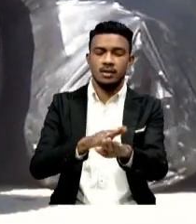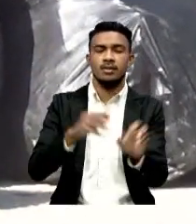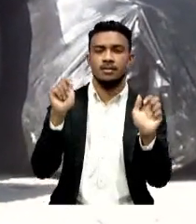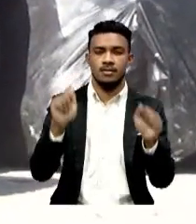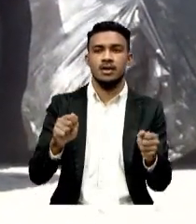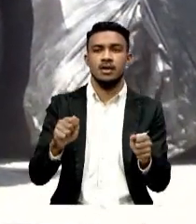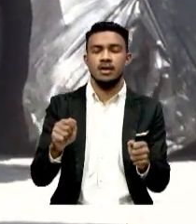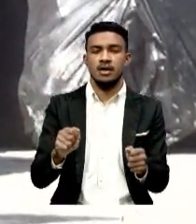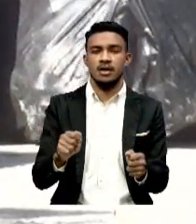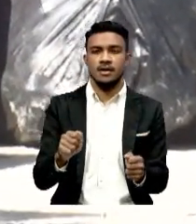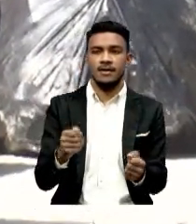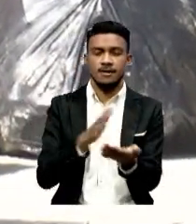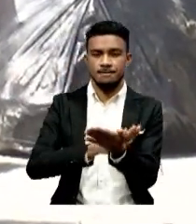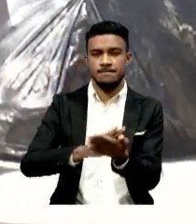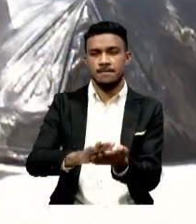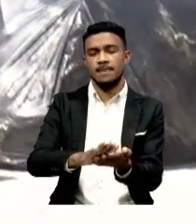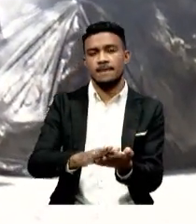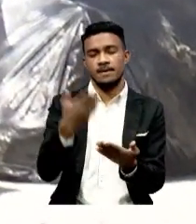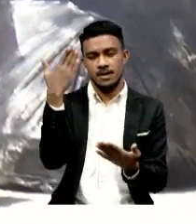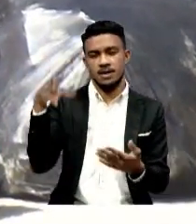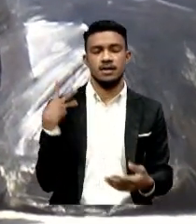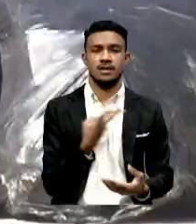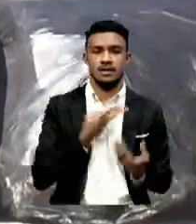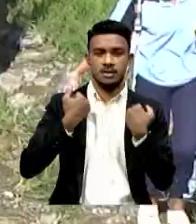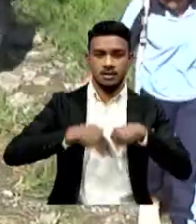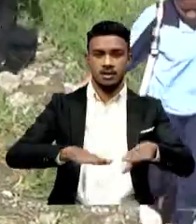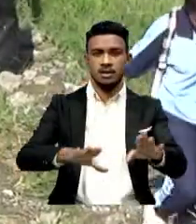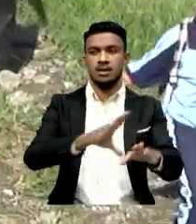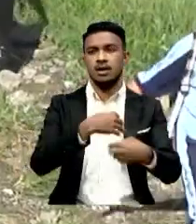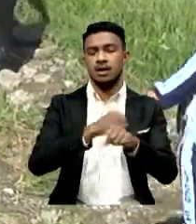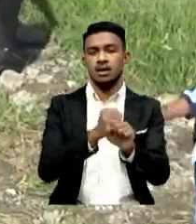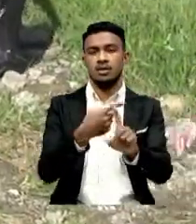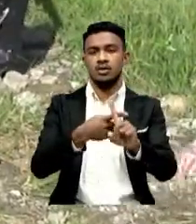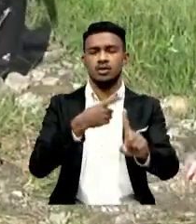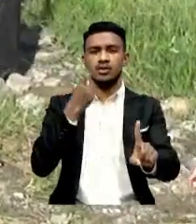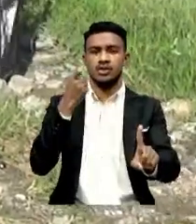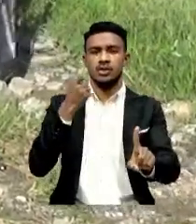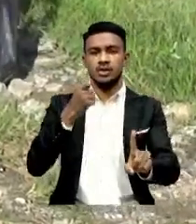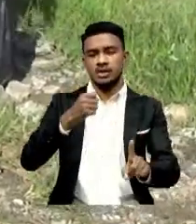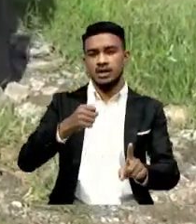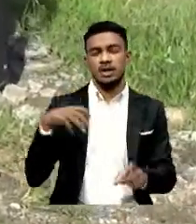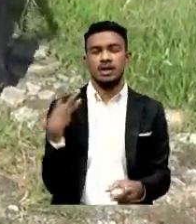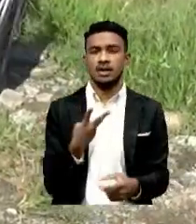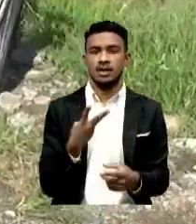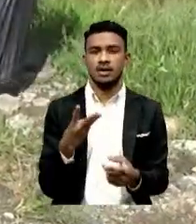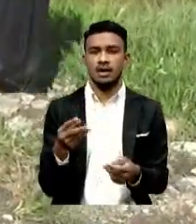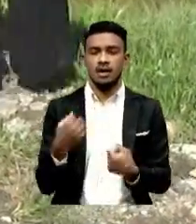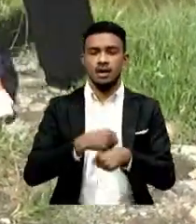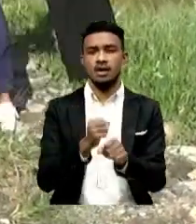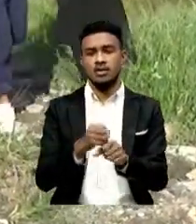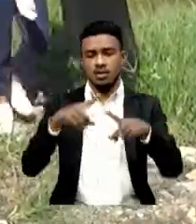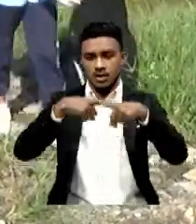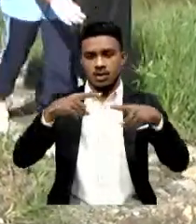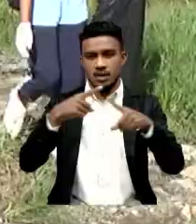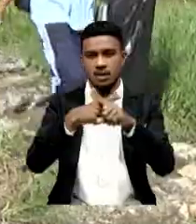dan lisu plastik ya itu nih tas. Agora polusi makas nih, mayusi plastik nih bema kia. Estraga itu nih memang bentuk tadi lebih makai tas larang